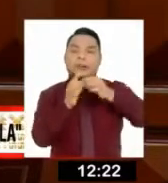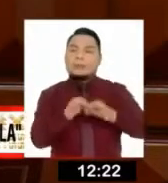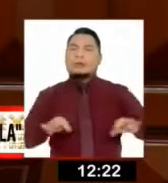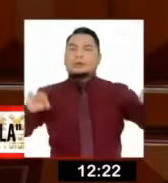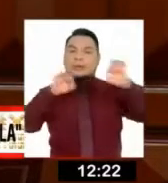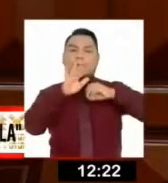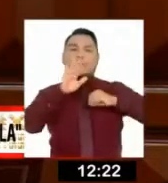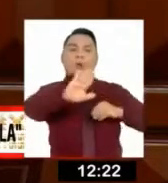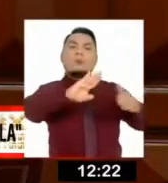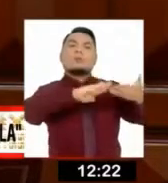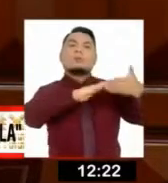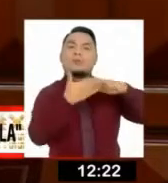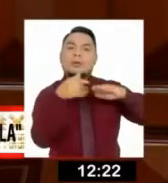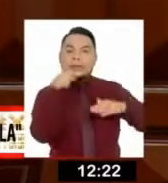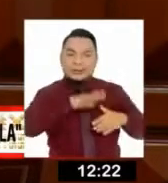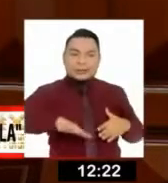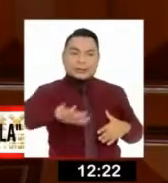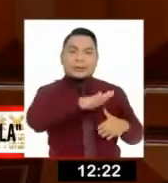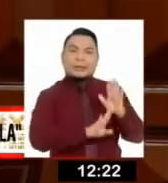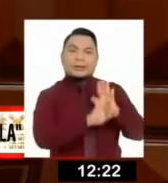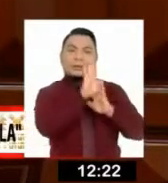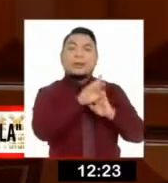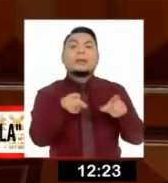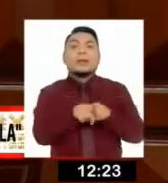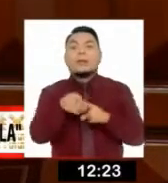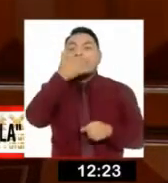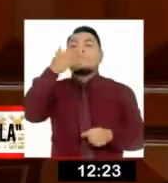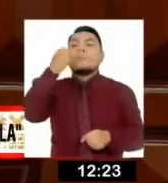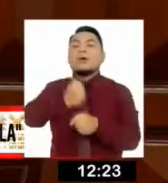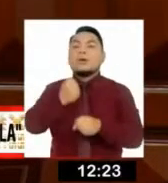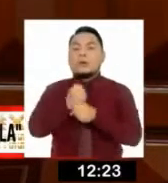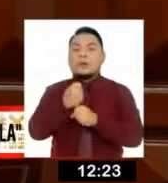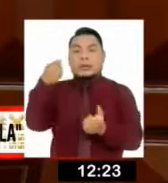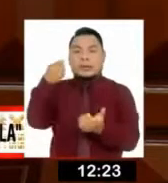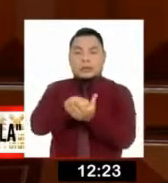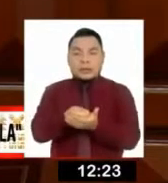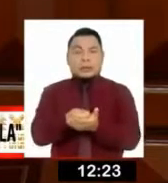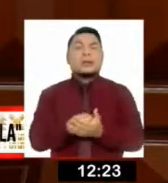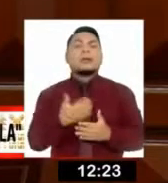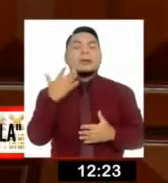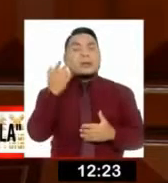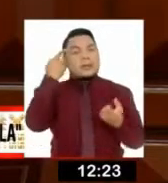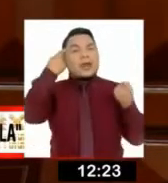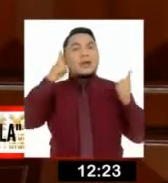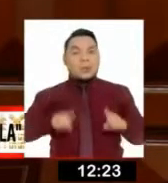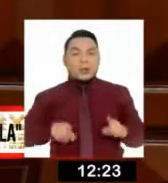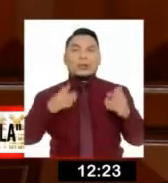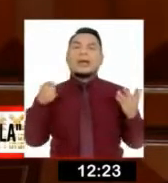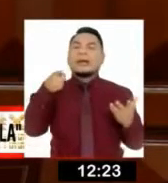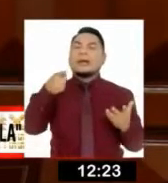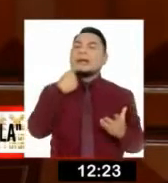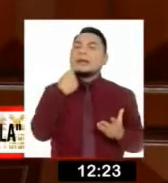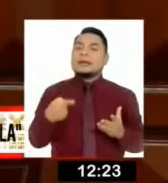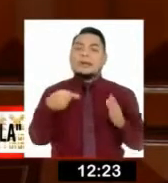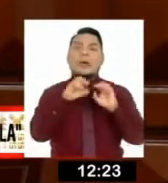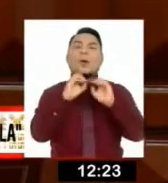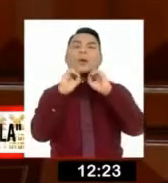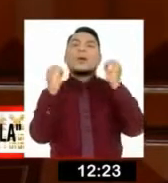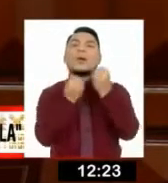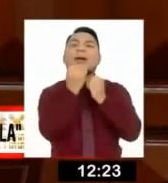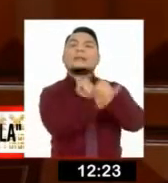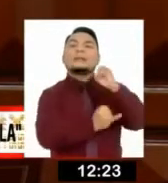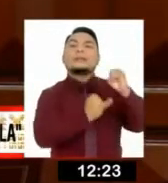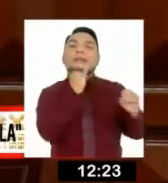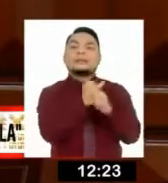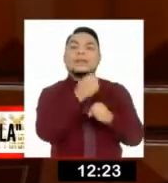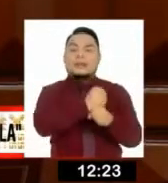relevante. Mejorar el nivel de empleo y salarios, condiciones y salarios de acuerdo a lo que señala la Organización